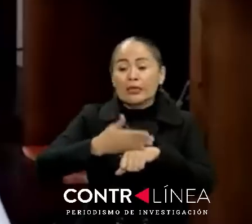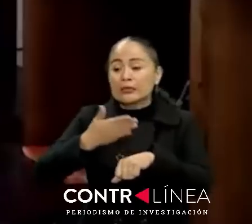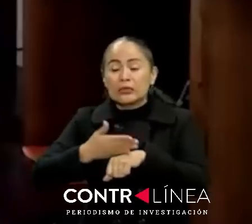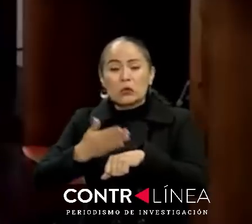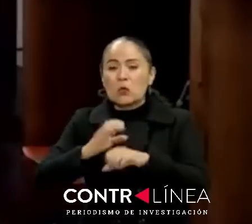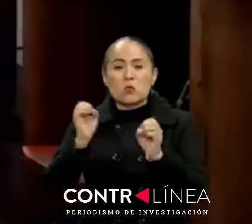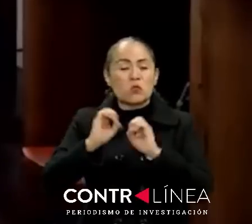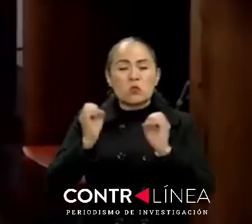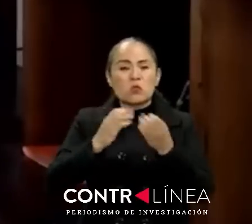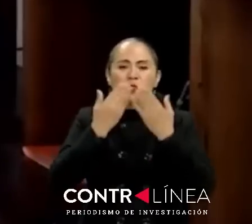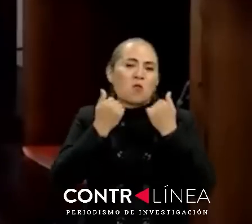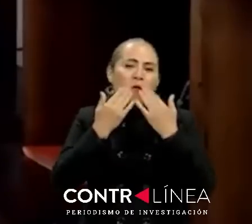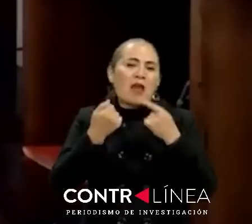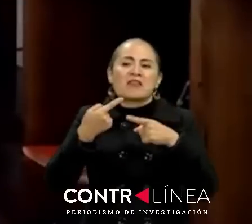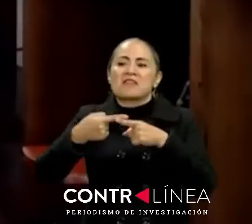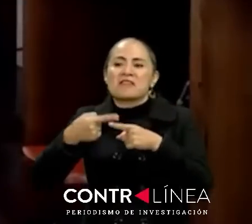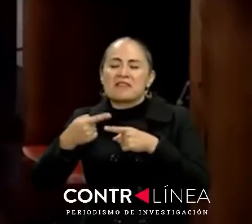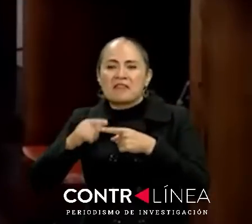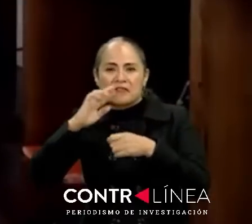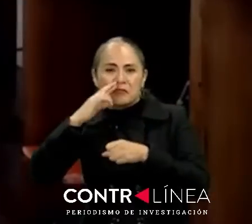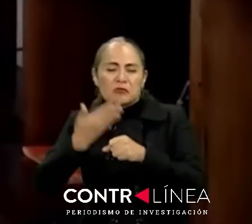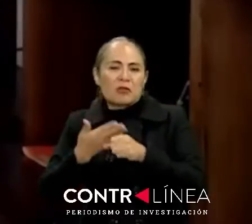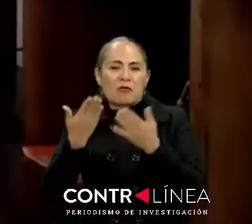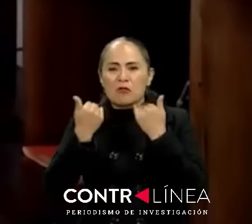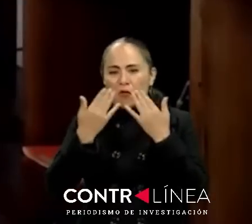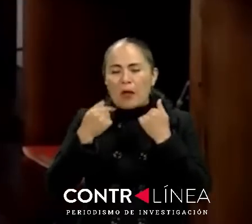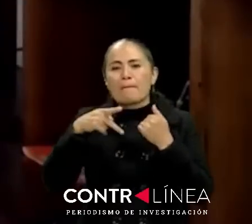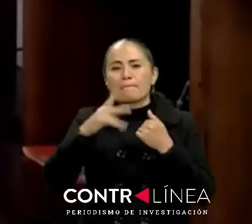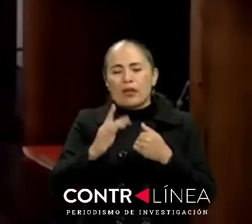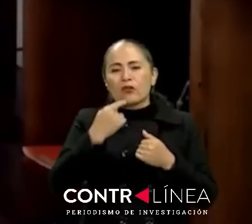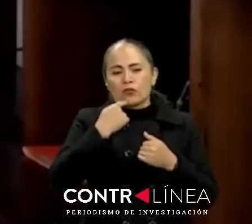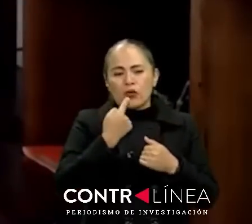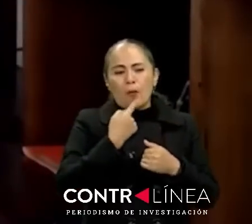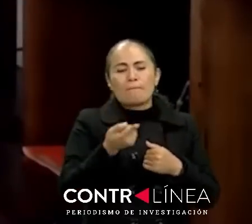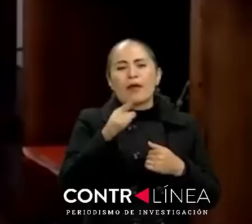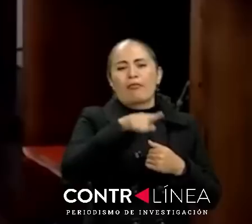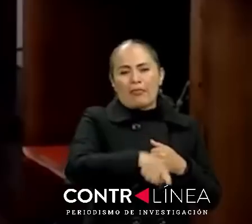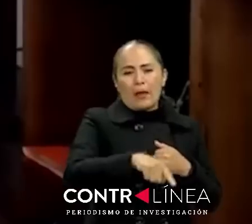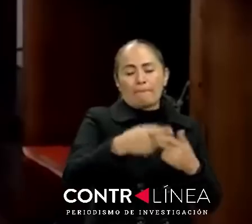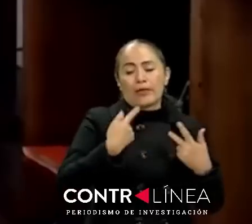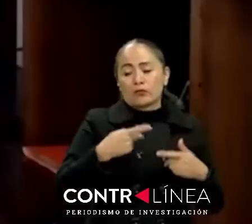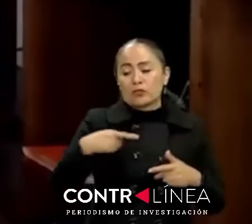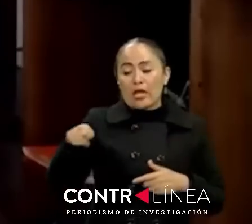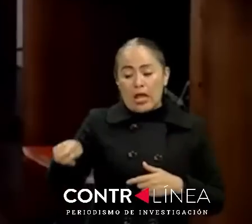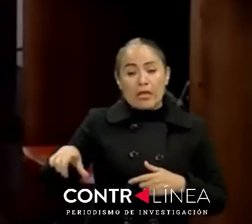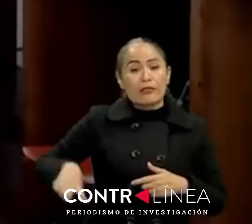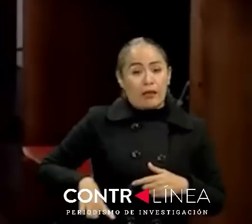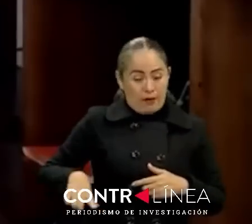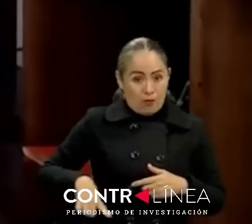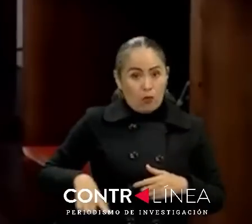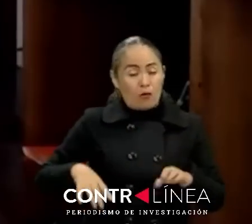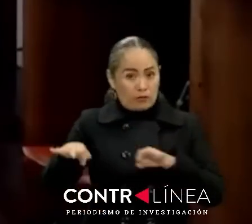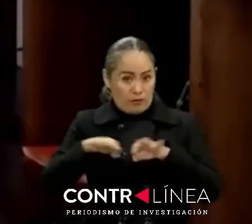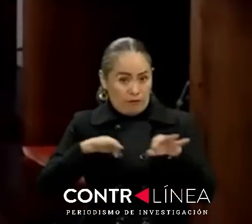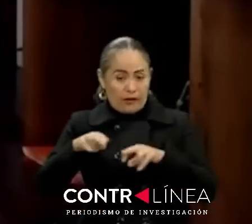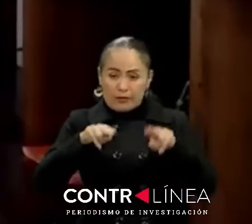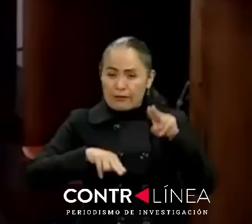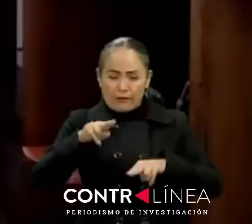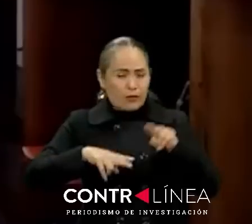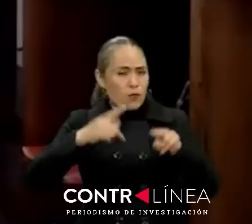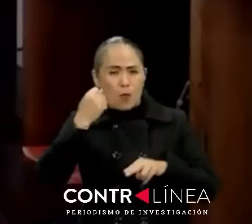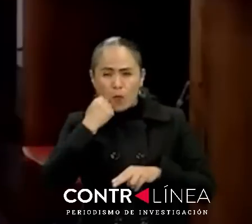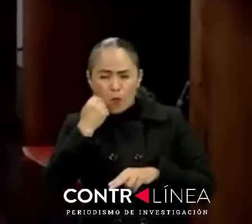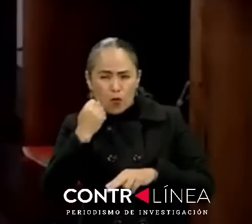motivo, mandé una observación para que esta medida inhibitoria vincule a personas servidoras públicas de todos los órdenes de gobierno,